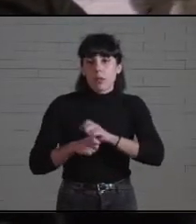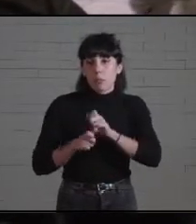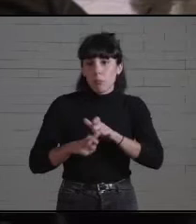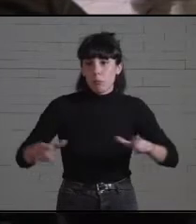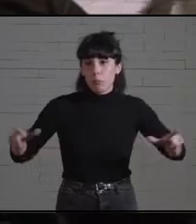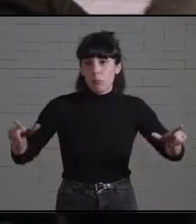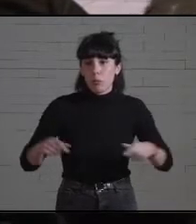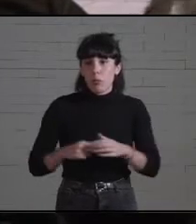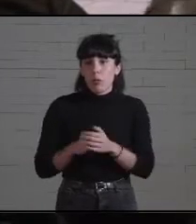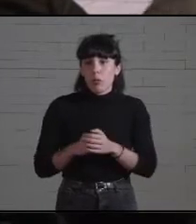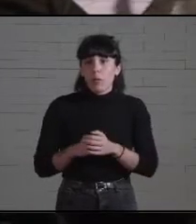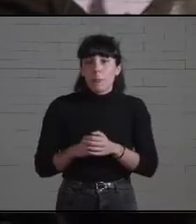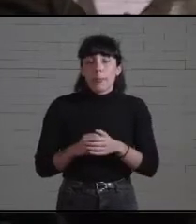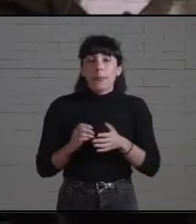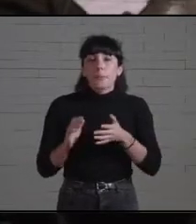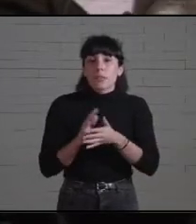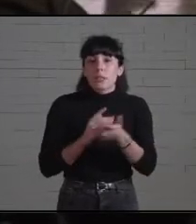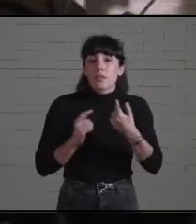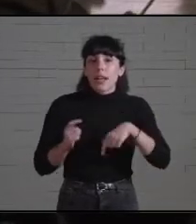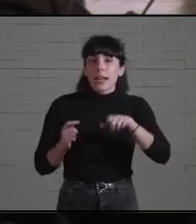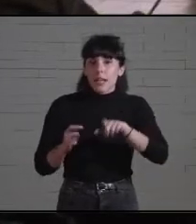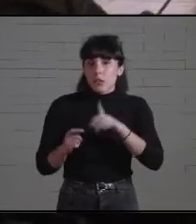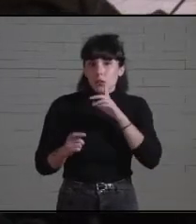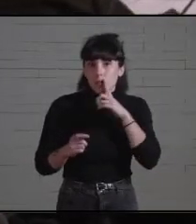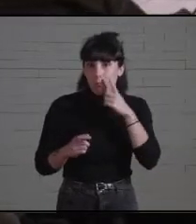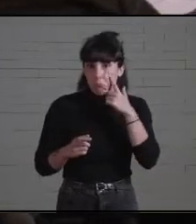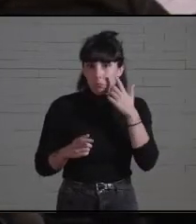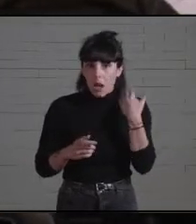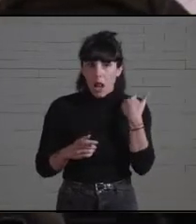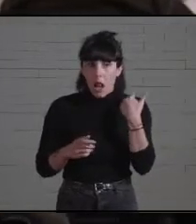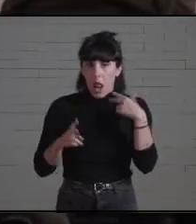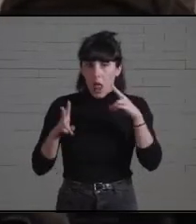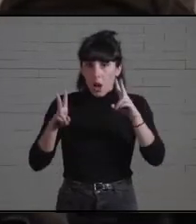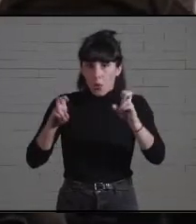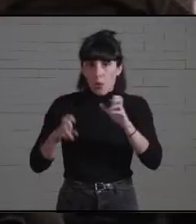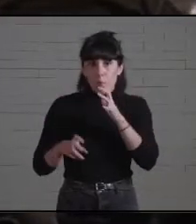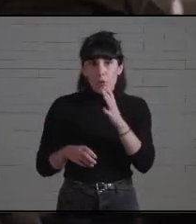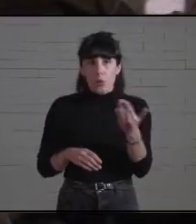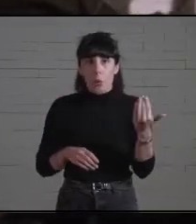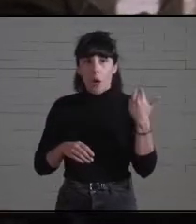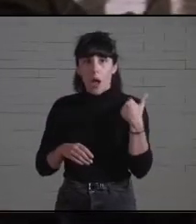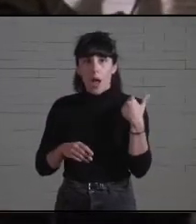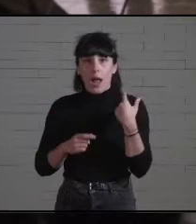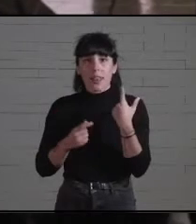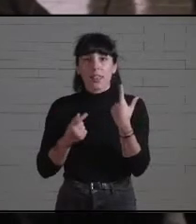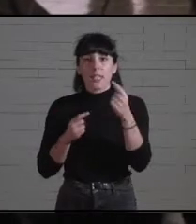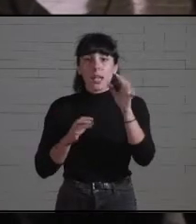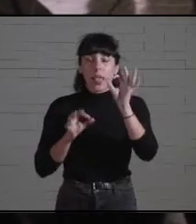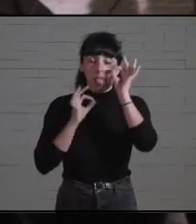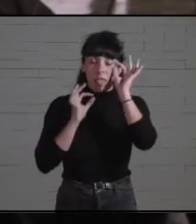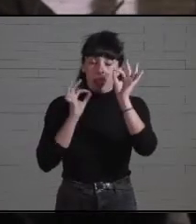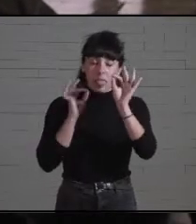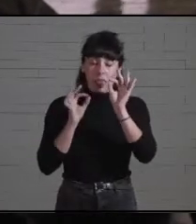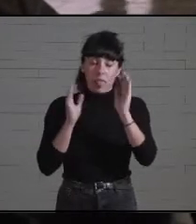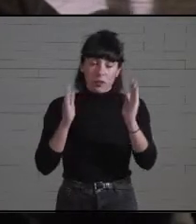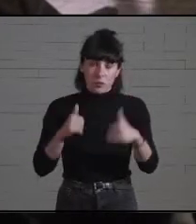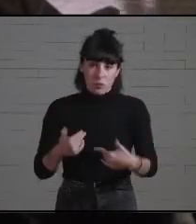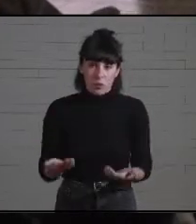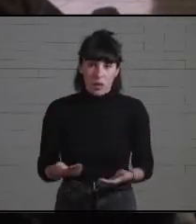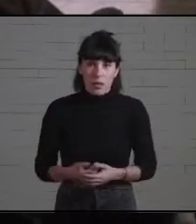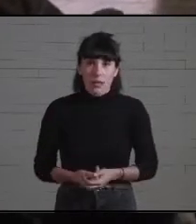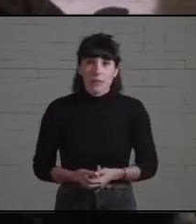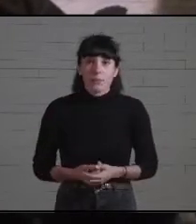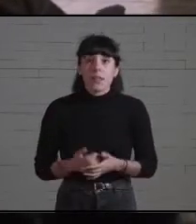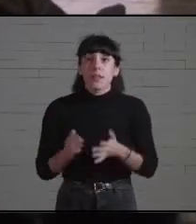dependientes, que es una publicación muy reciente que ha sacado Eurostat, porque es que no había datos antiguamente. Por fin tenemos unos datos.